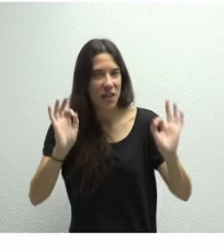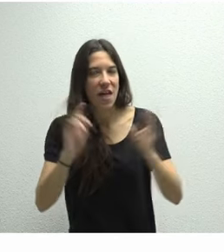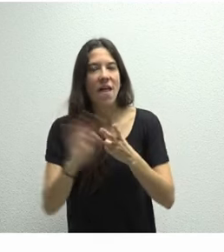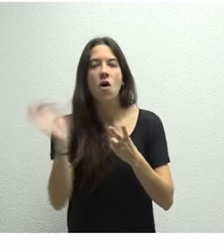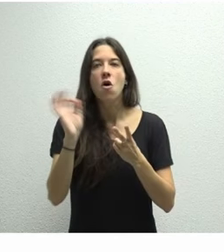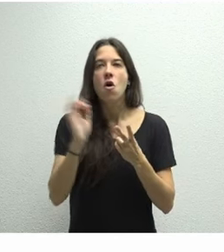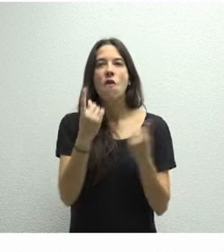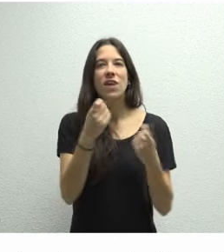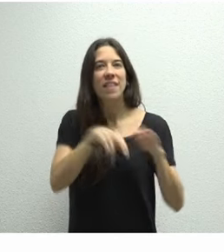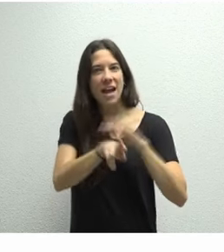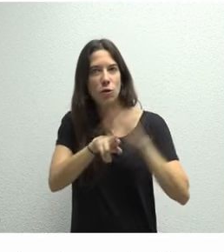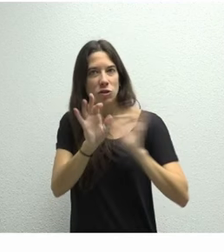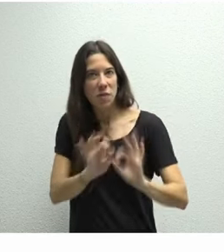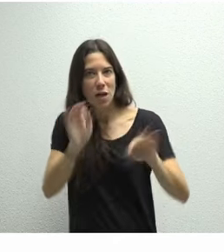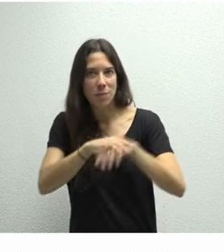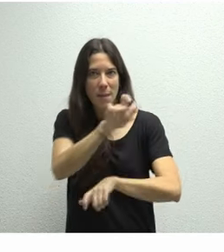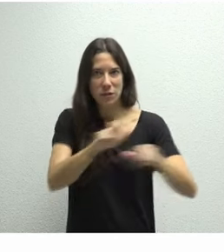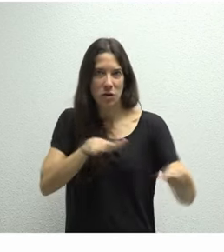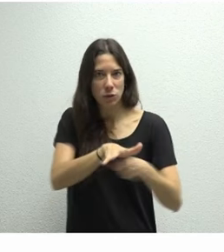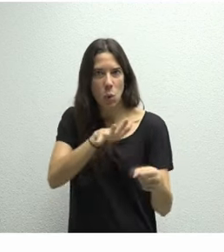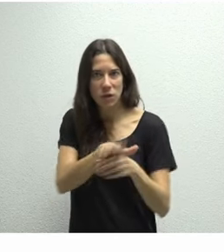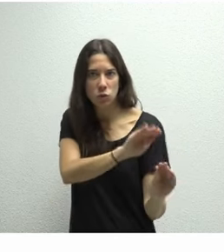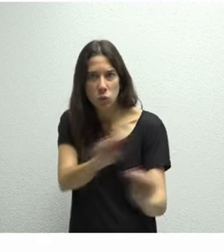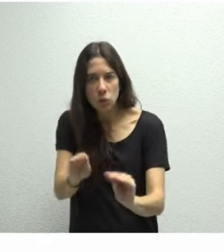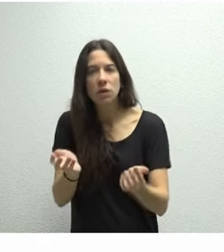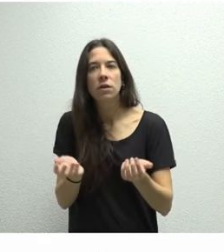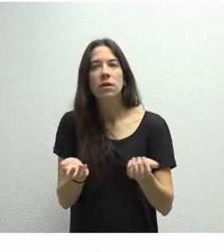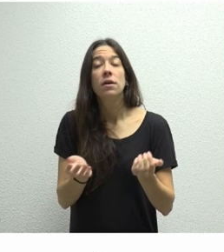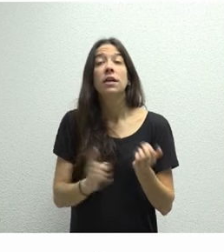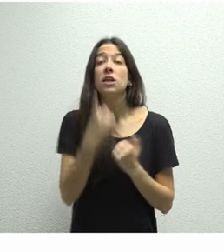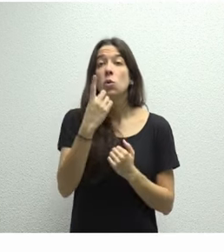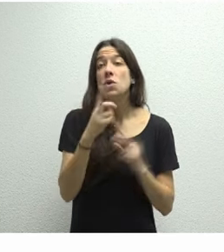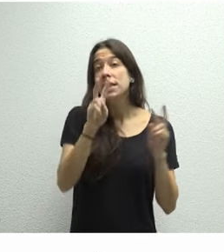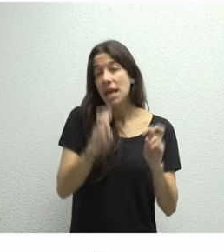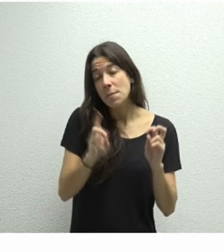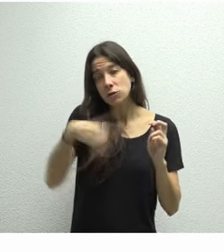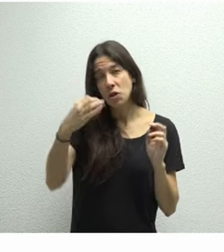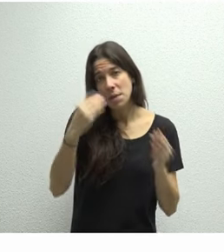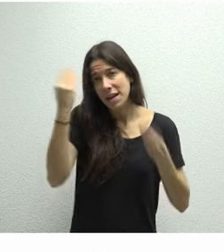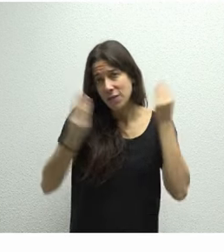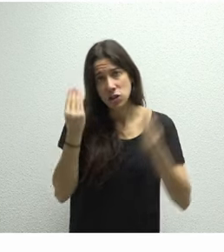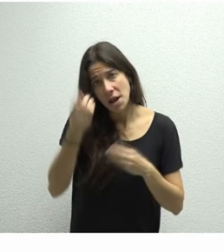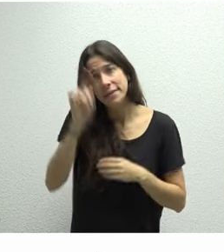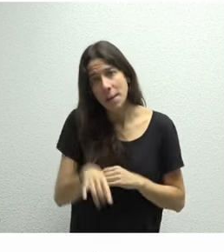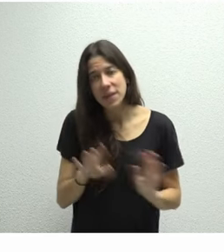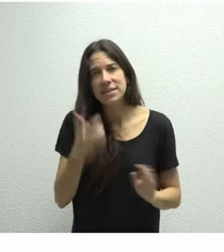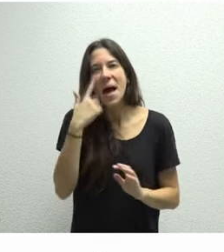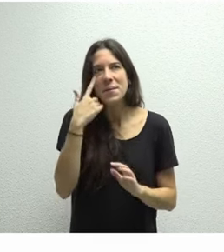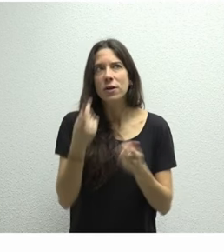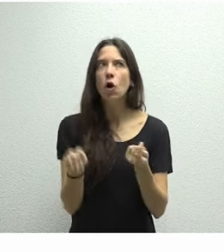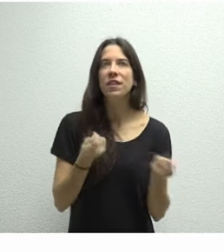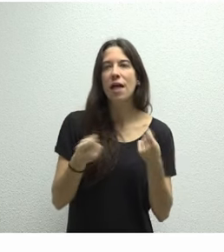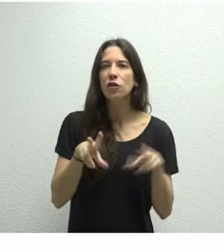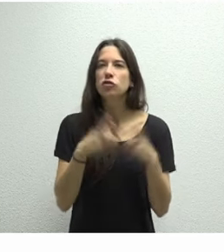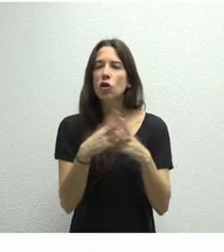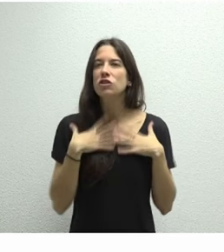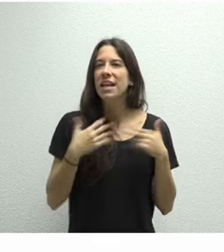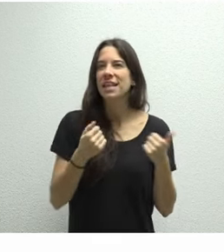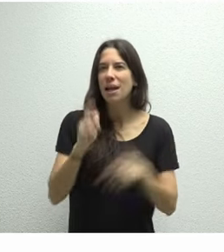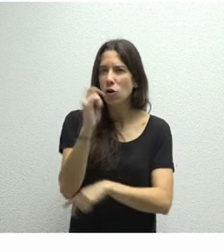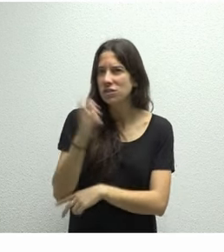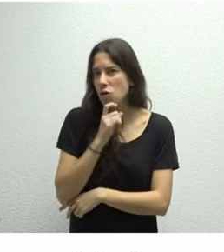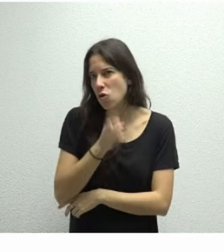recursos especializados y desde luego una de las cuestiones que nos tienen que hacer reflexionar es Cómo conseguir esa coordinación sociosanitaria